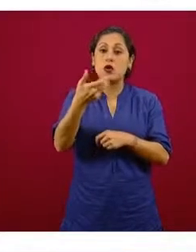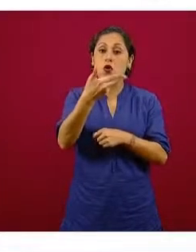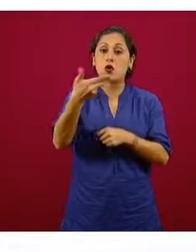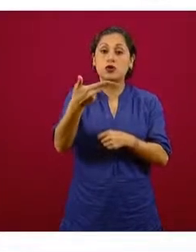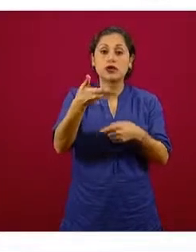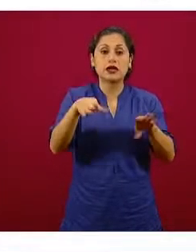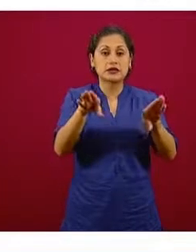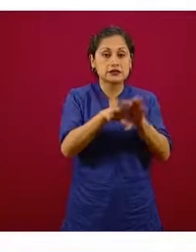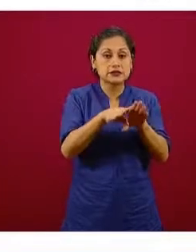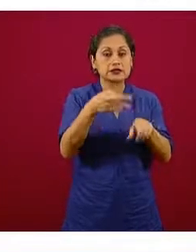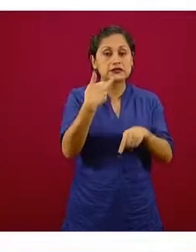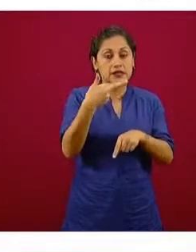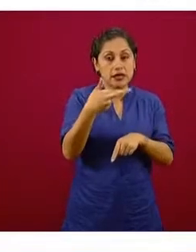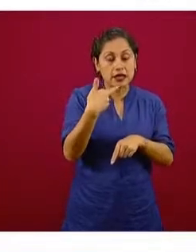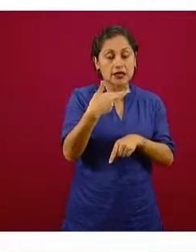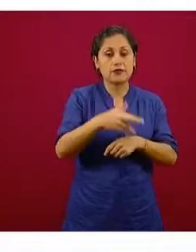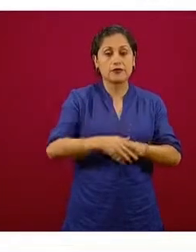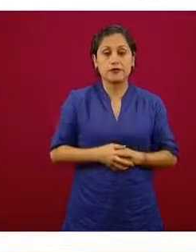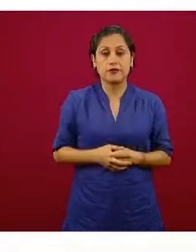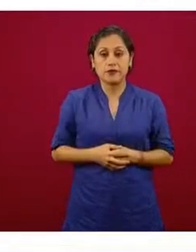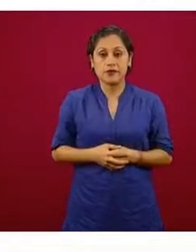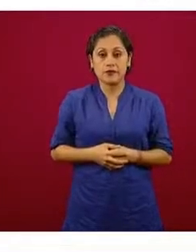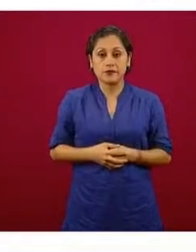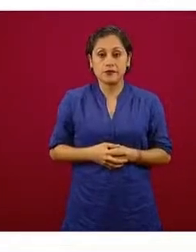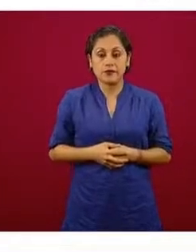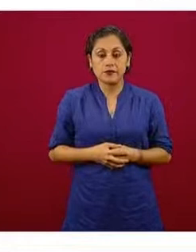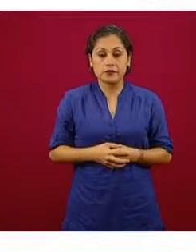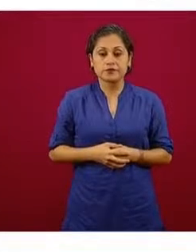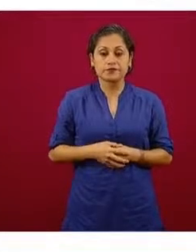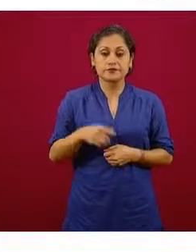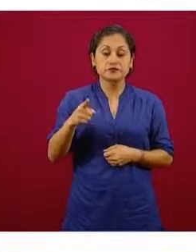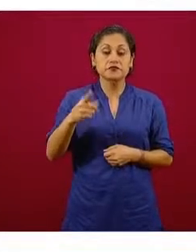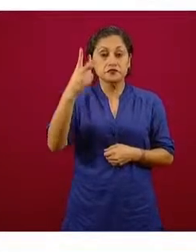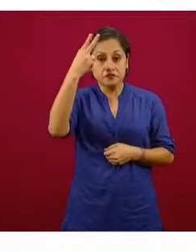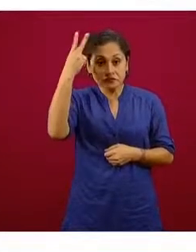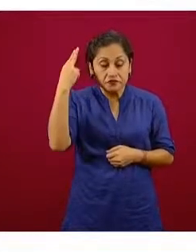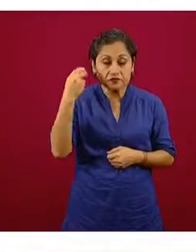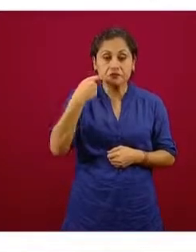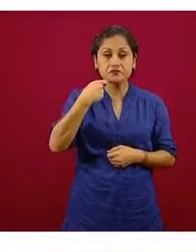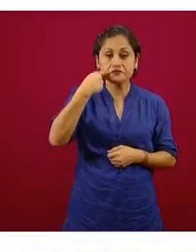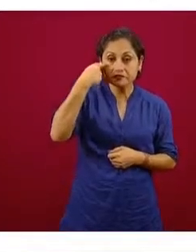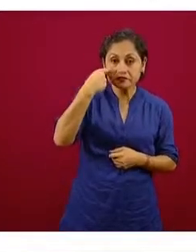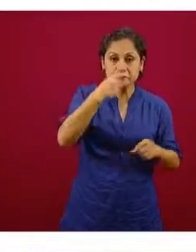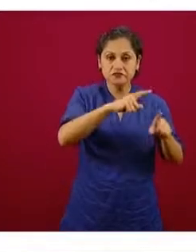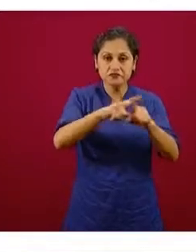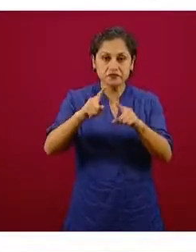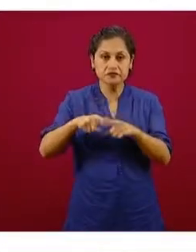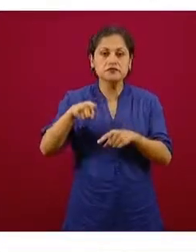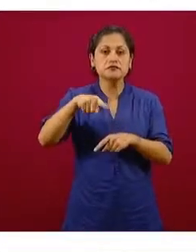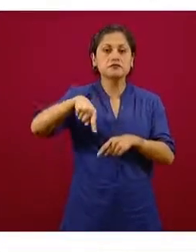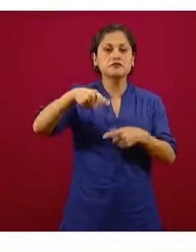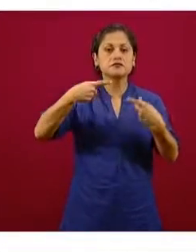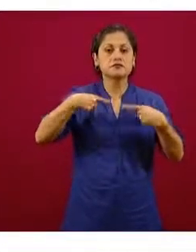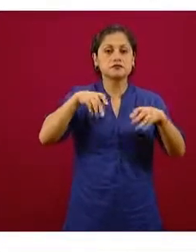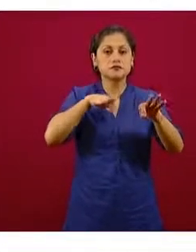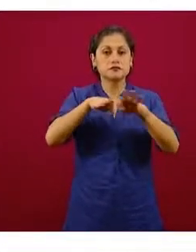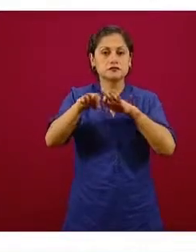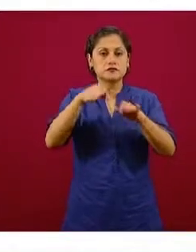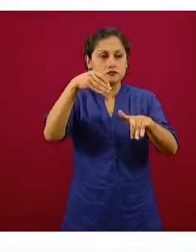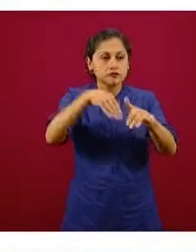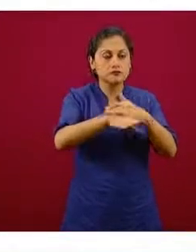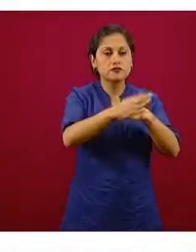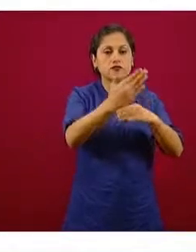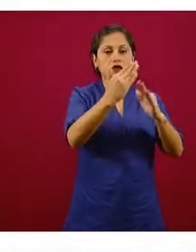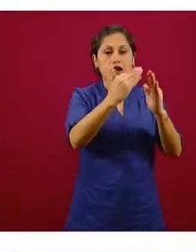solamente servicio a la habitación. Lo que son peluquerías, estéticas, barberías, pueden brindar sus servicios a domicilio, pero sus locales deben